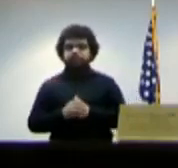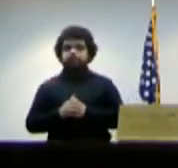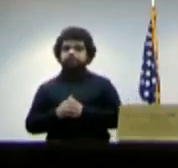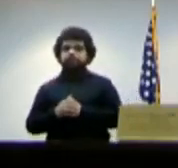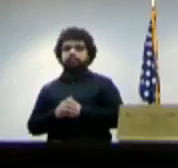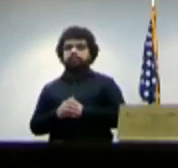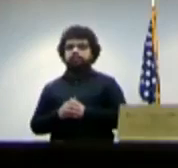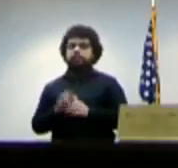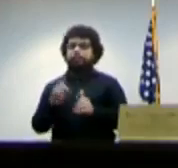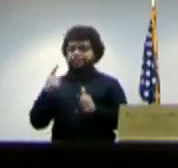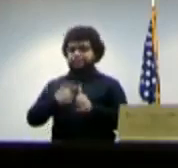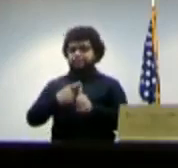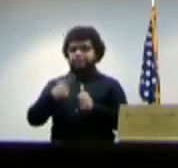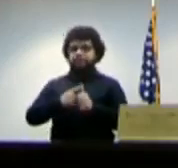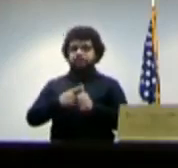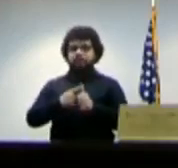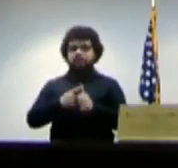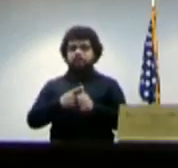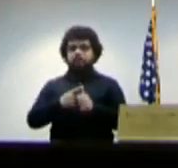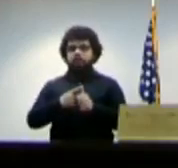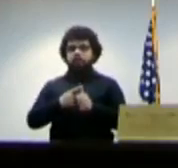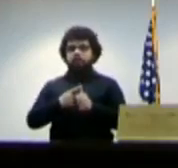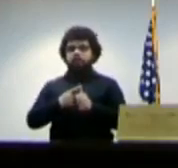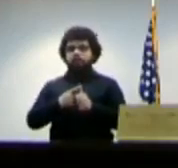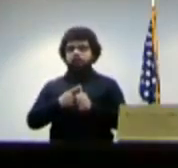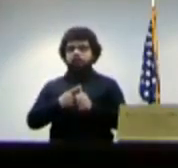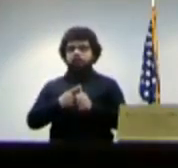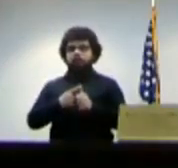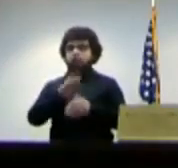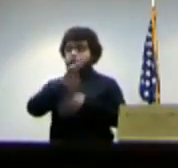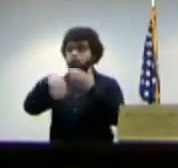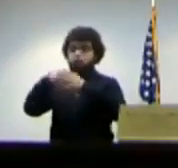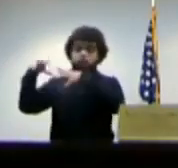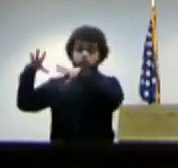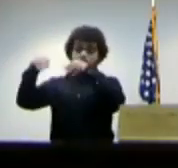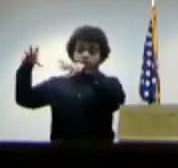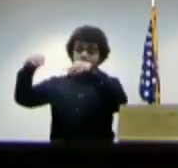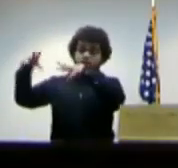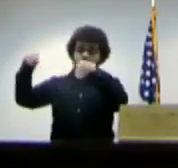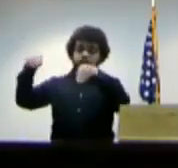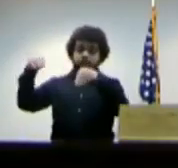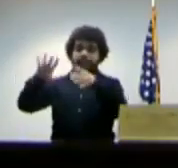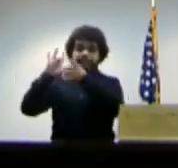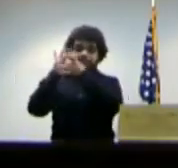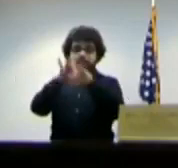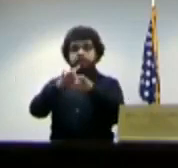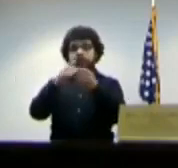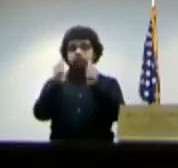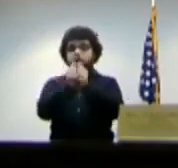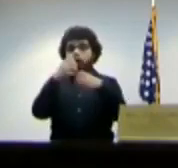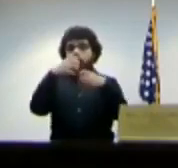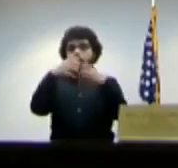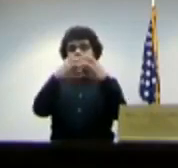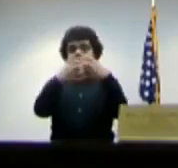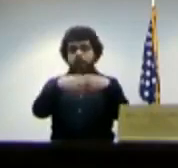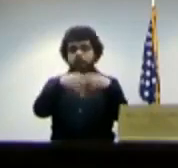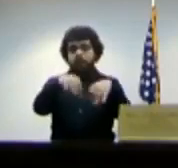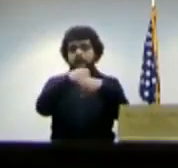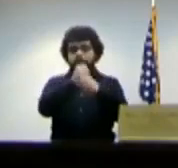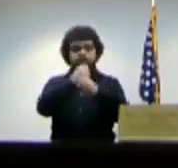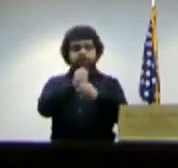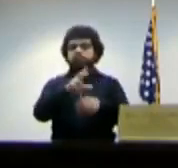No, primero, no todas las fallas y no todos los apagones son debido a generación, ¿verdad? Eso es lo primero. Han